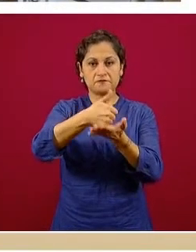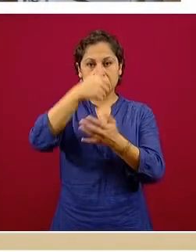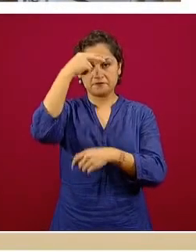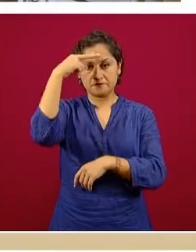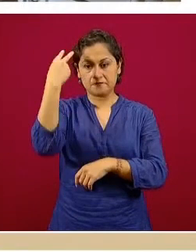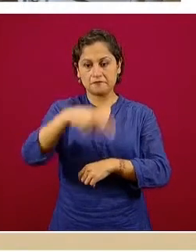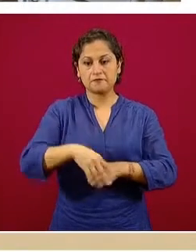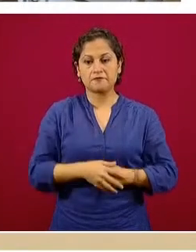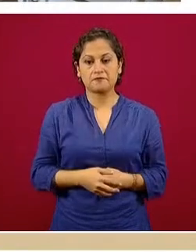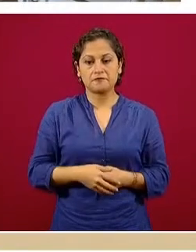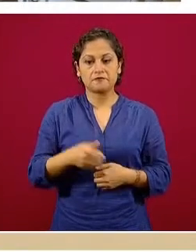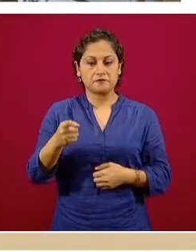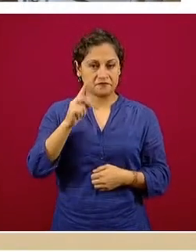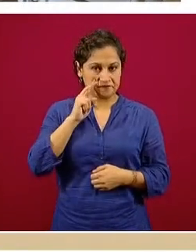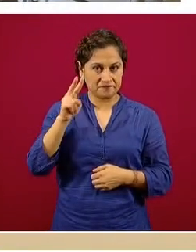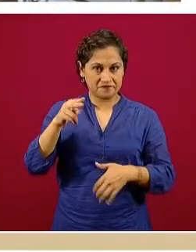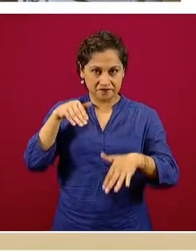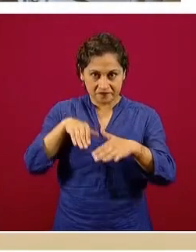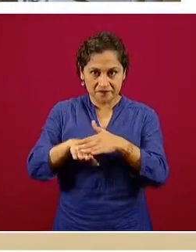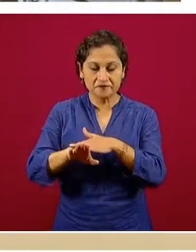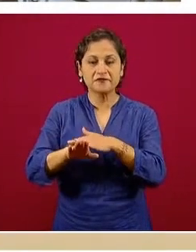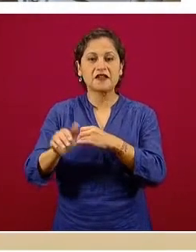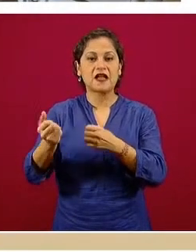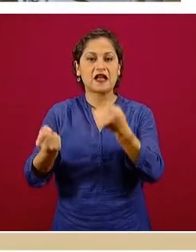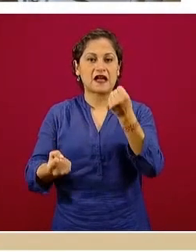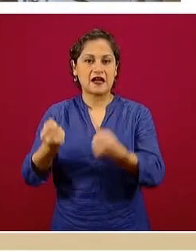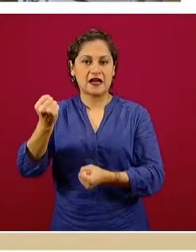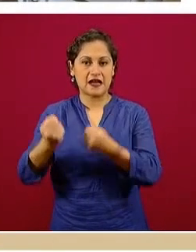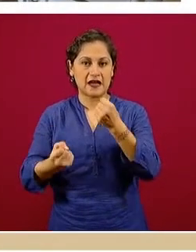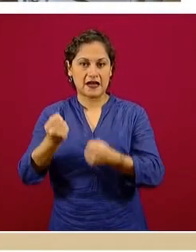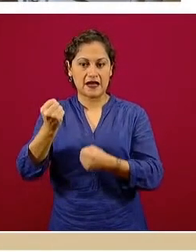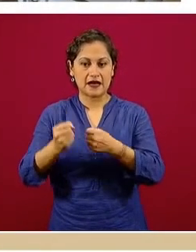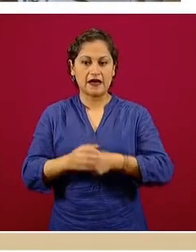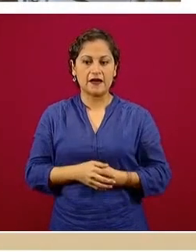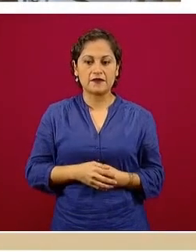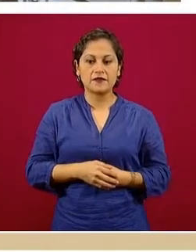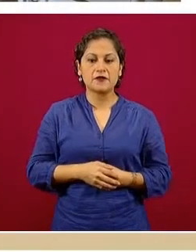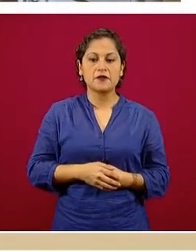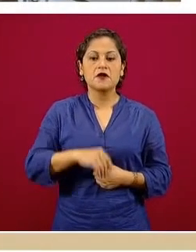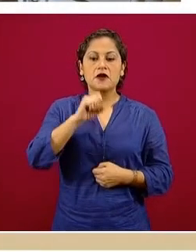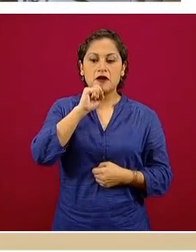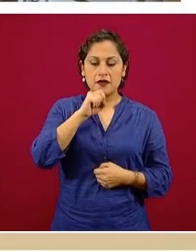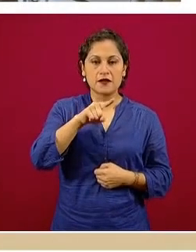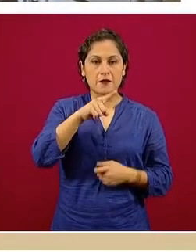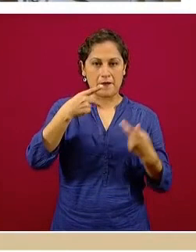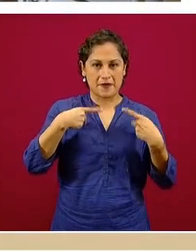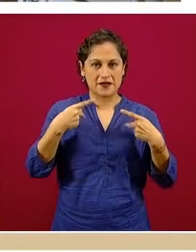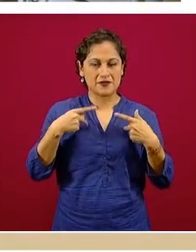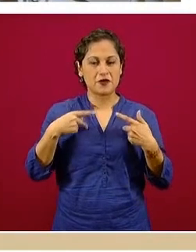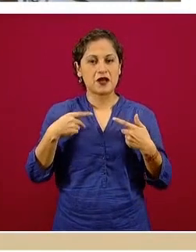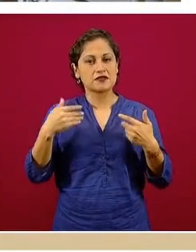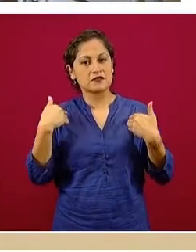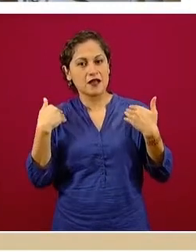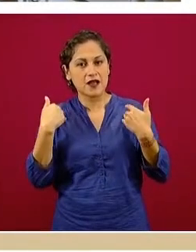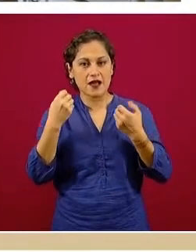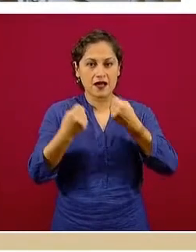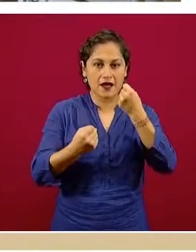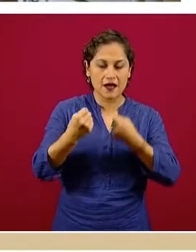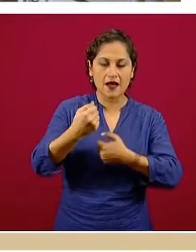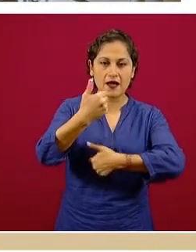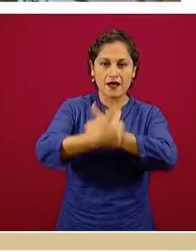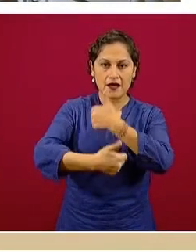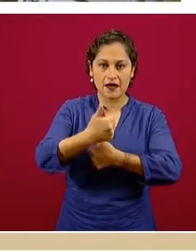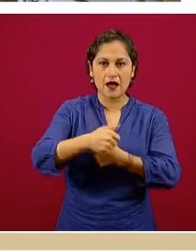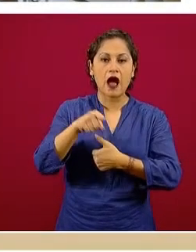donde entran los carros y en las suites de dónde van los asistentes a las carreras ahí es donde está instalado este